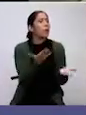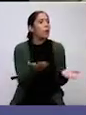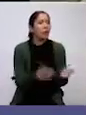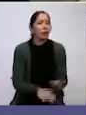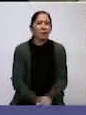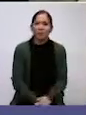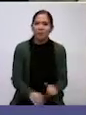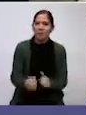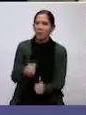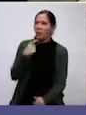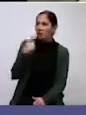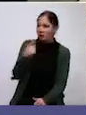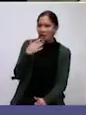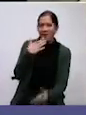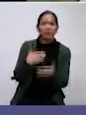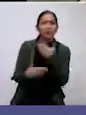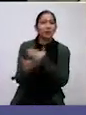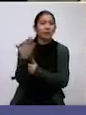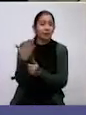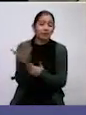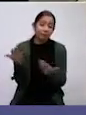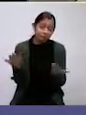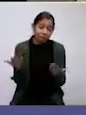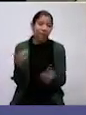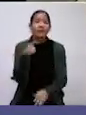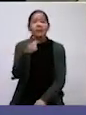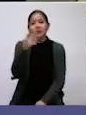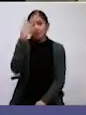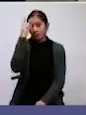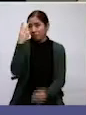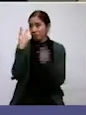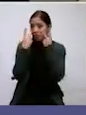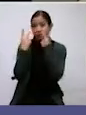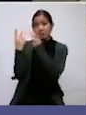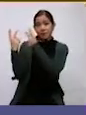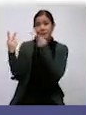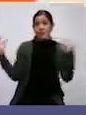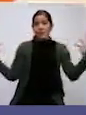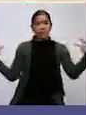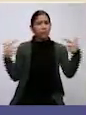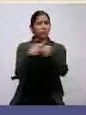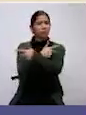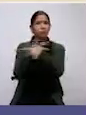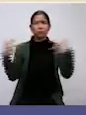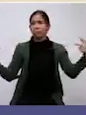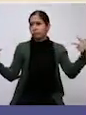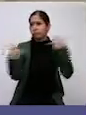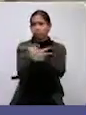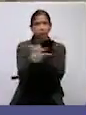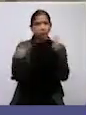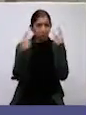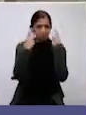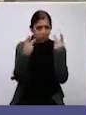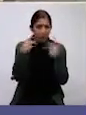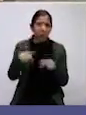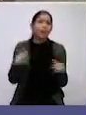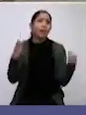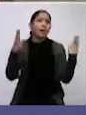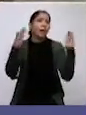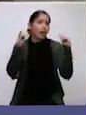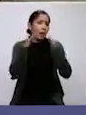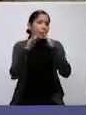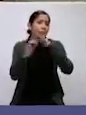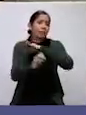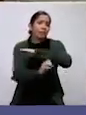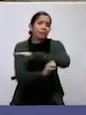¿Qué tal, Camila? Muy buenos días. Y bueno, como tú ya puedes observar seguramente de fondo, está amaneciendo en la ciudad de